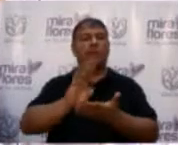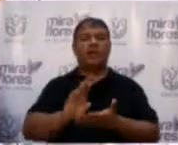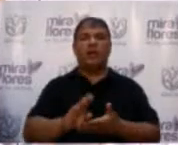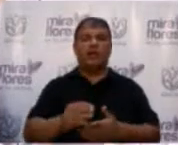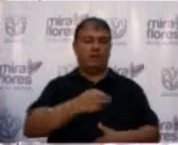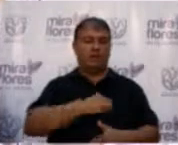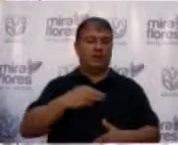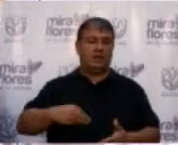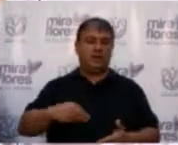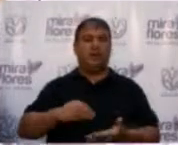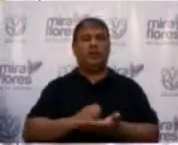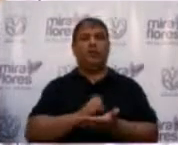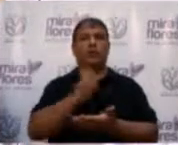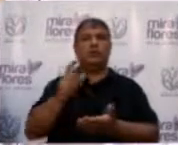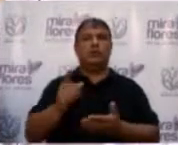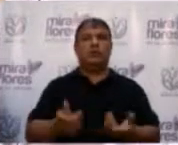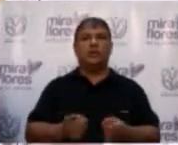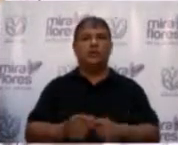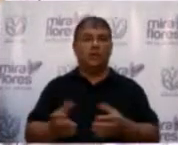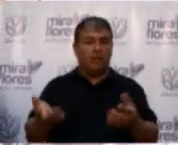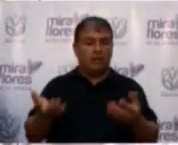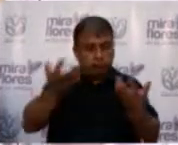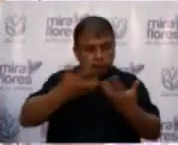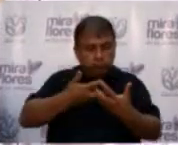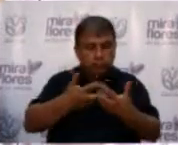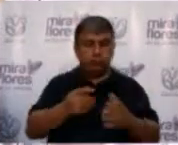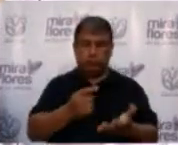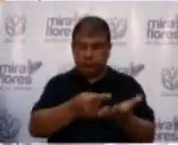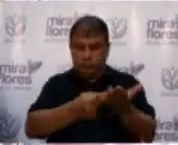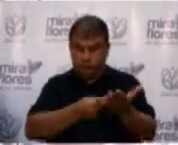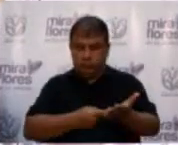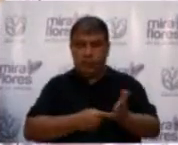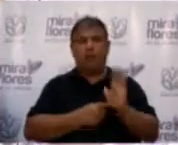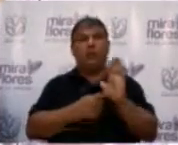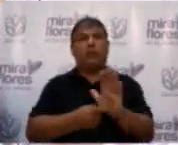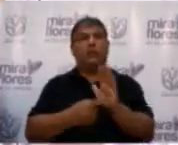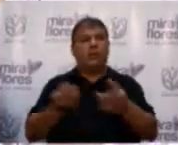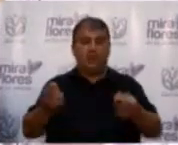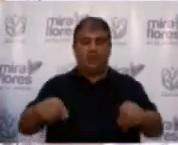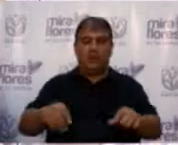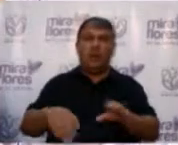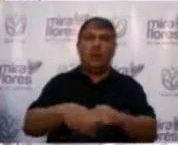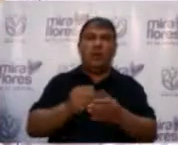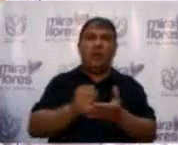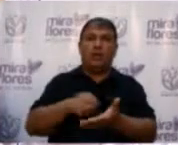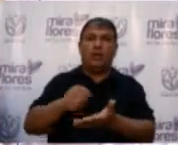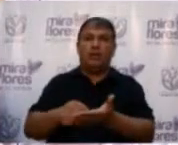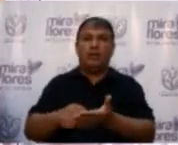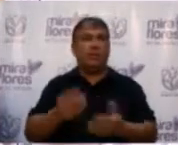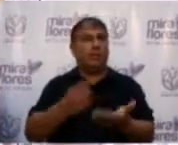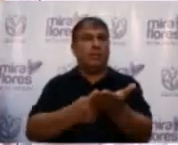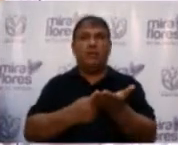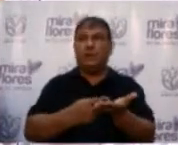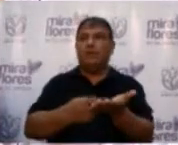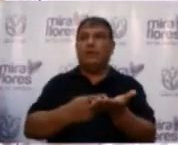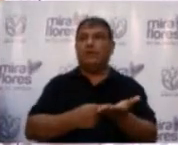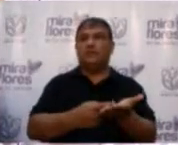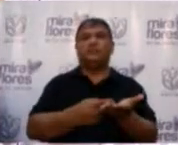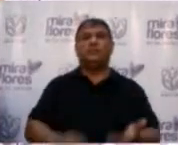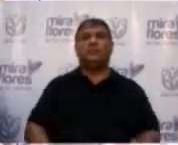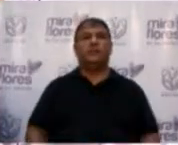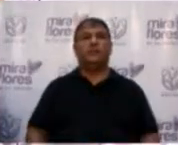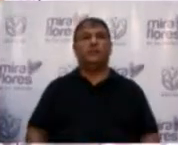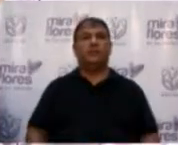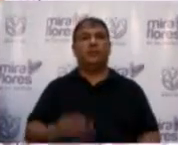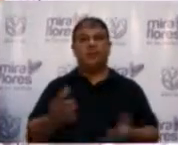del Ministerio de Educación, acorde con las consideraciones expuestas en el presente acuerdo. Al debate.